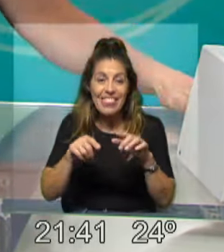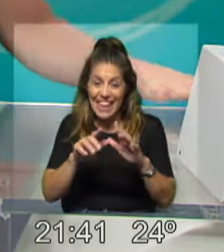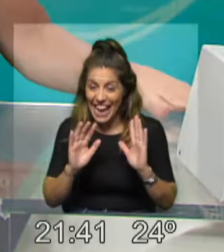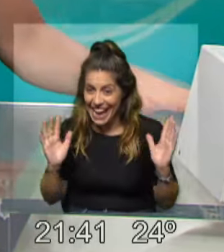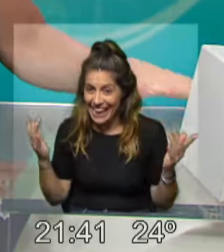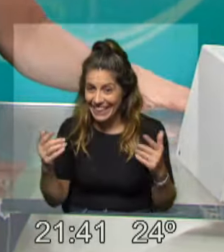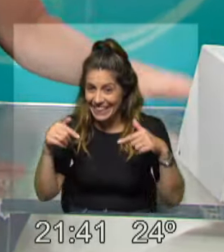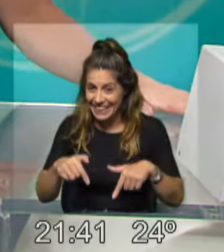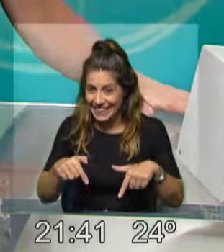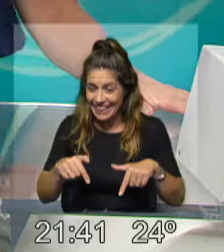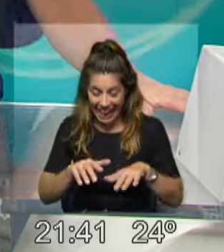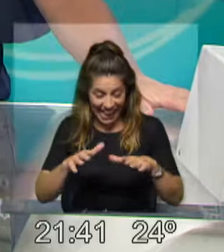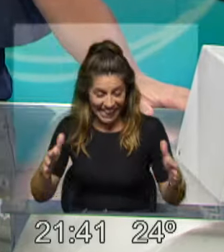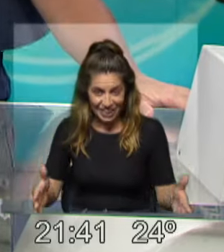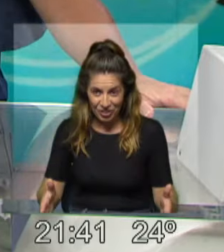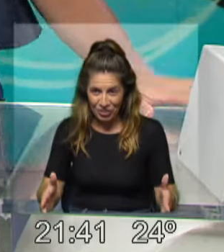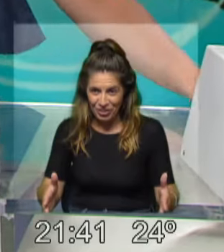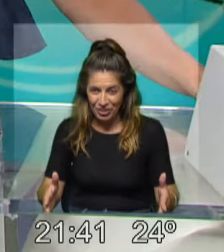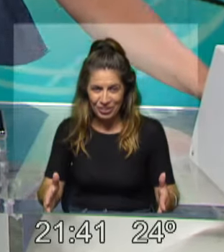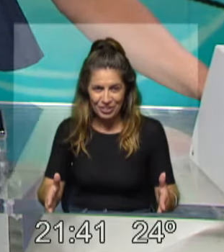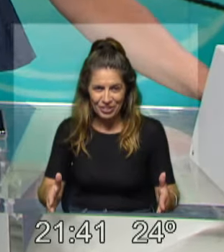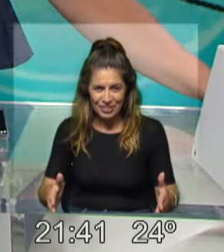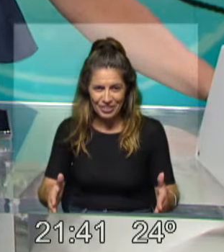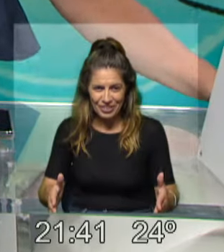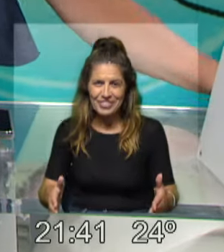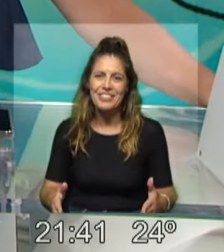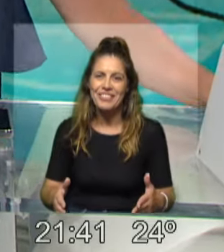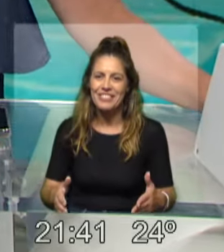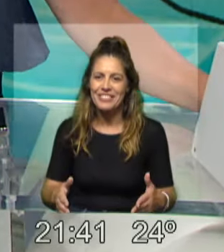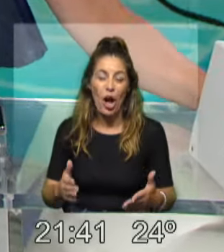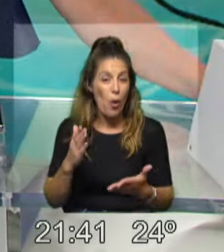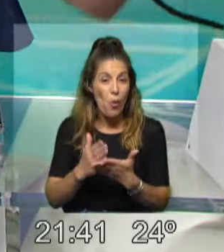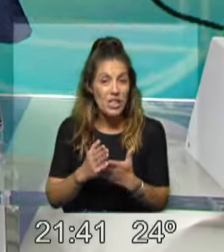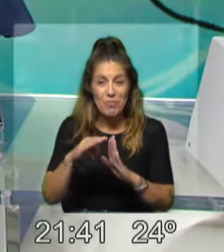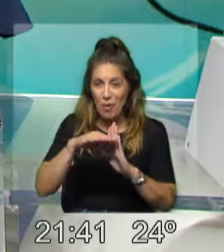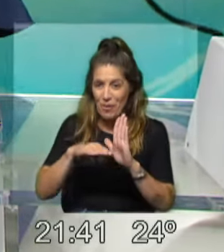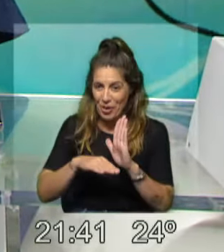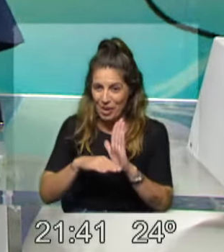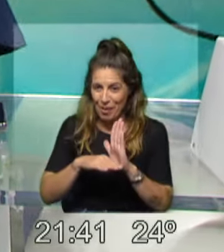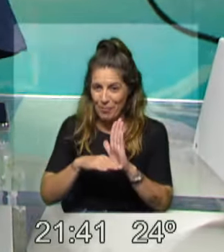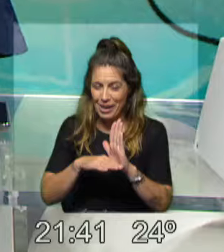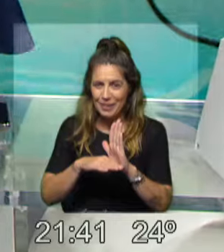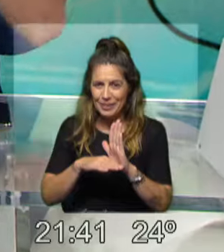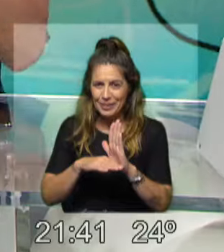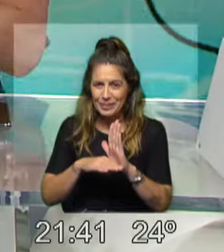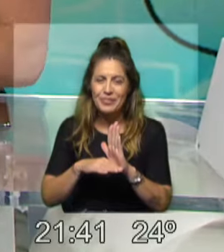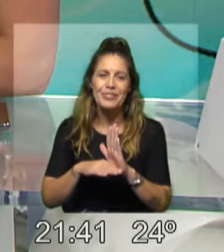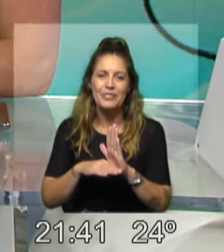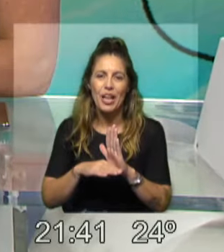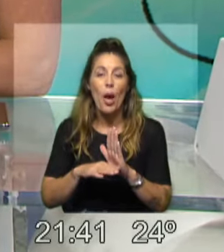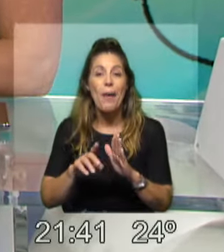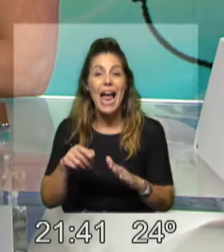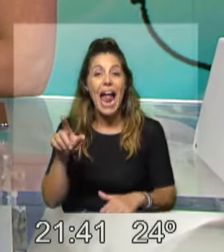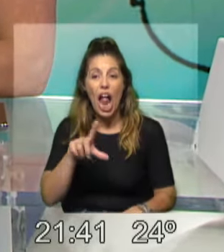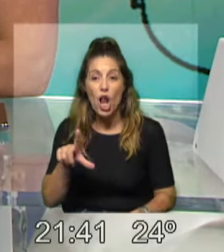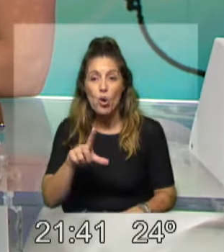de este escritorio. Que nos dio tanto, chiquito. Tanto amor, tanto amor. Pero el